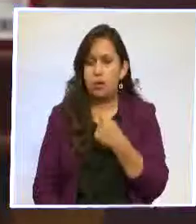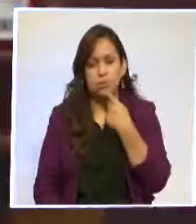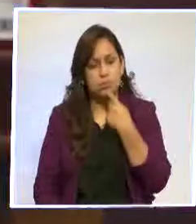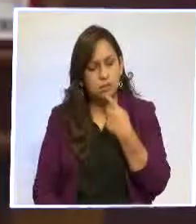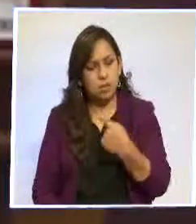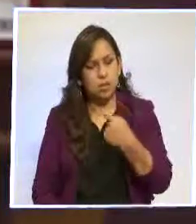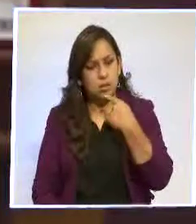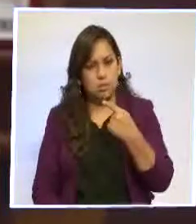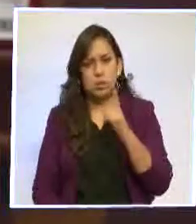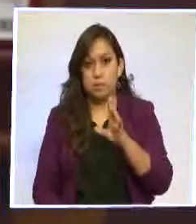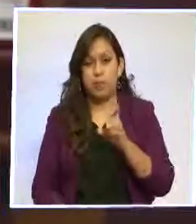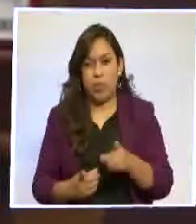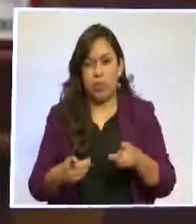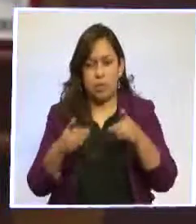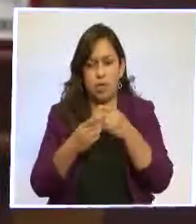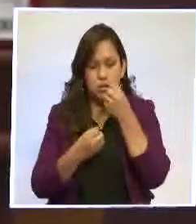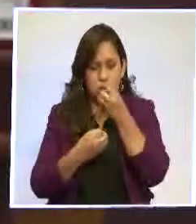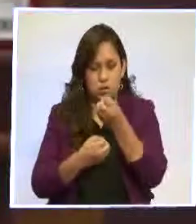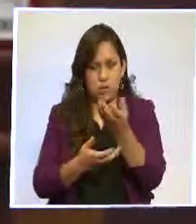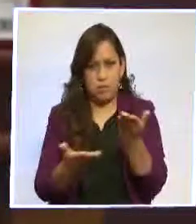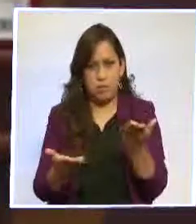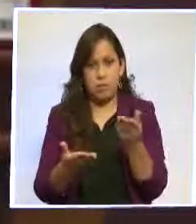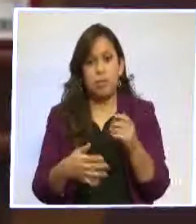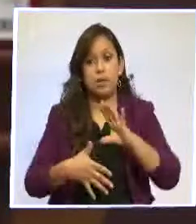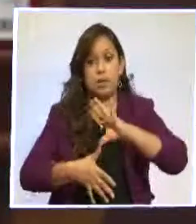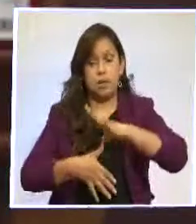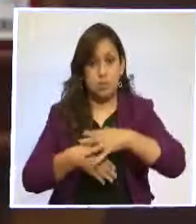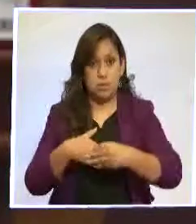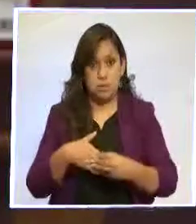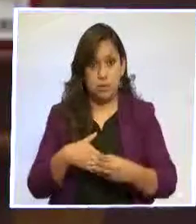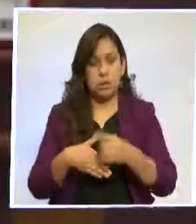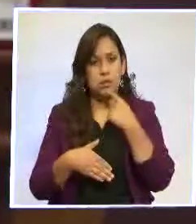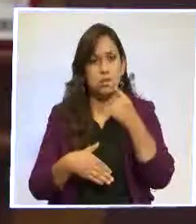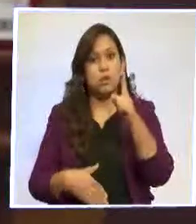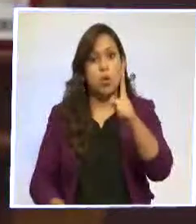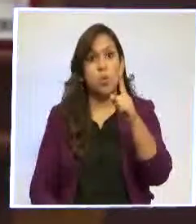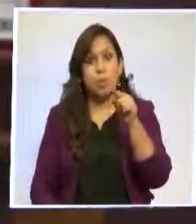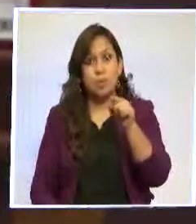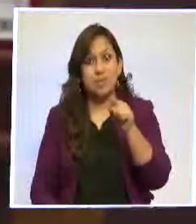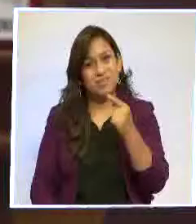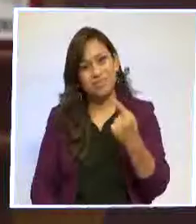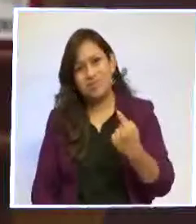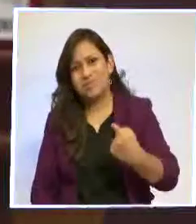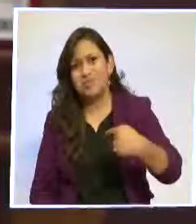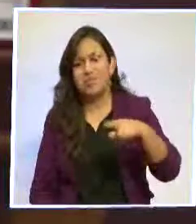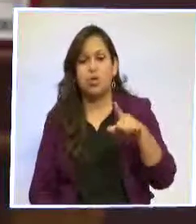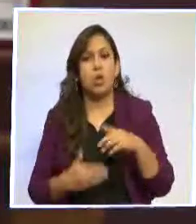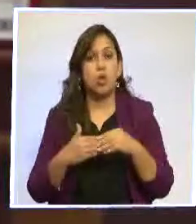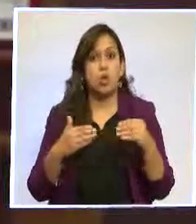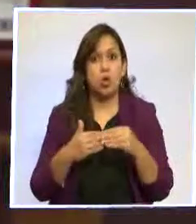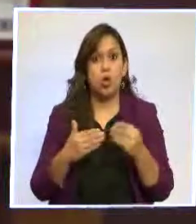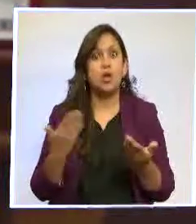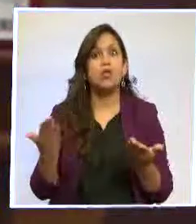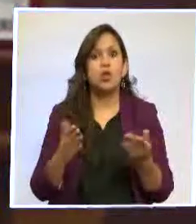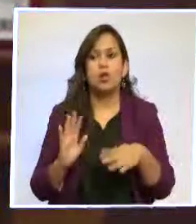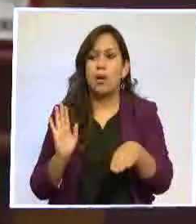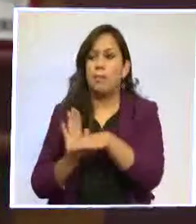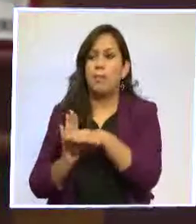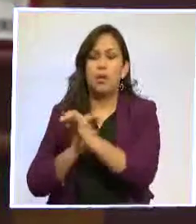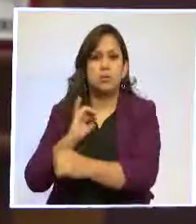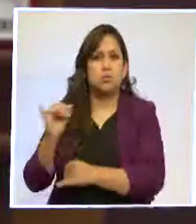venido posicionando en los últimos tiempos. América Latina tiene un millón de millones de dólares en la banca en el exterior,